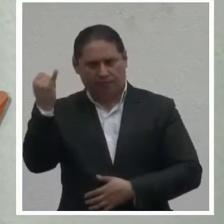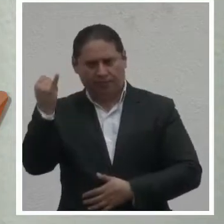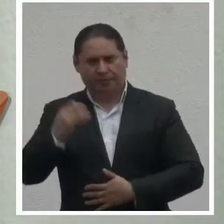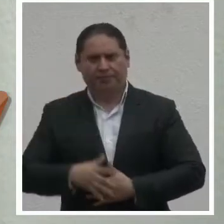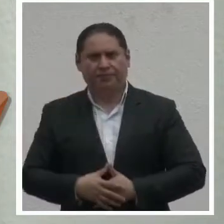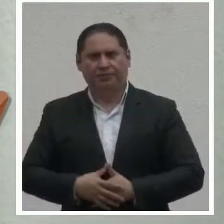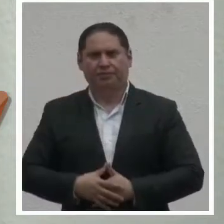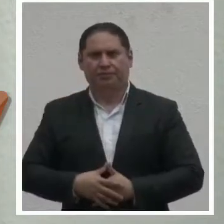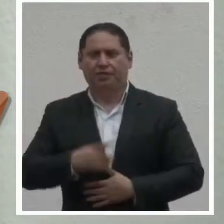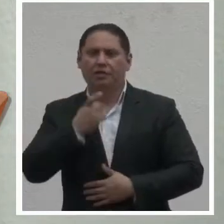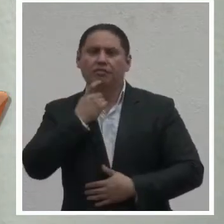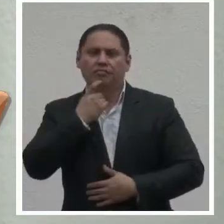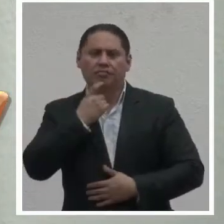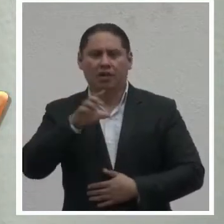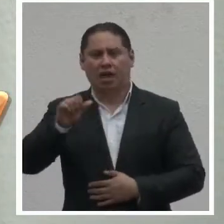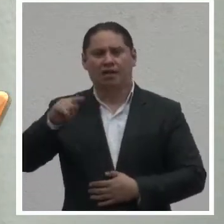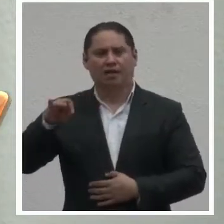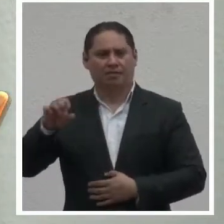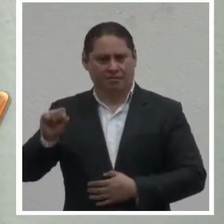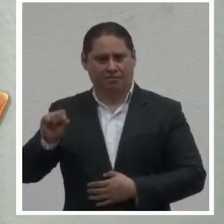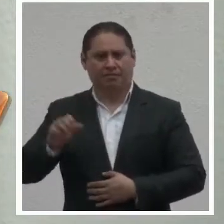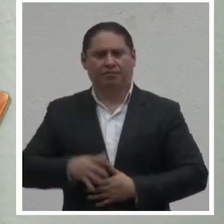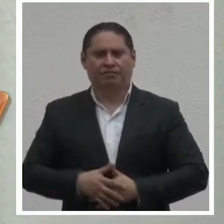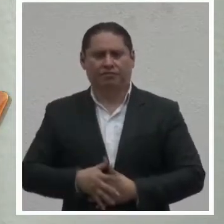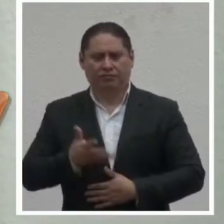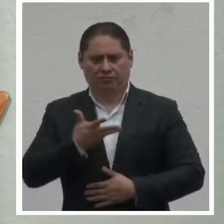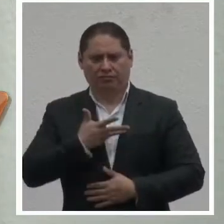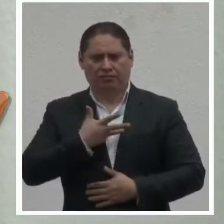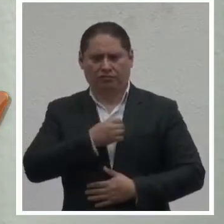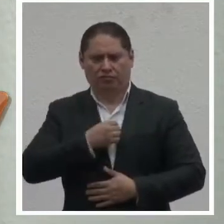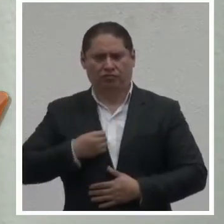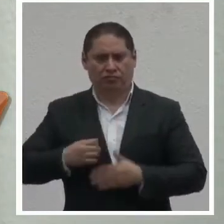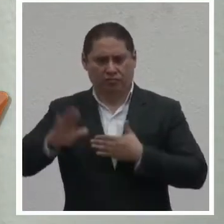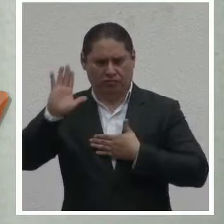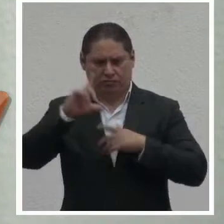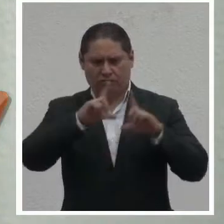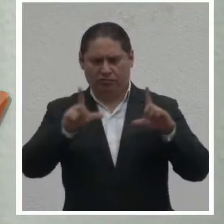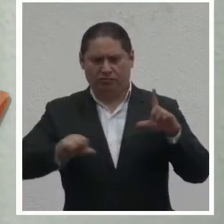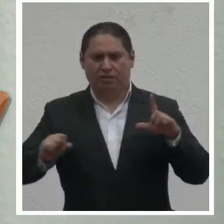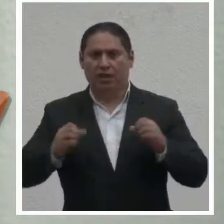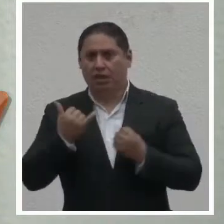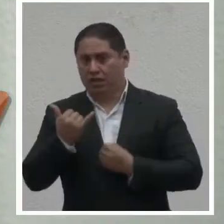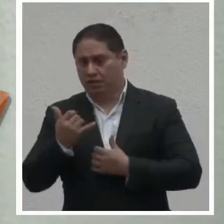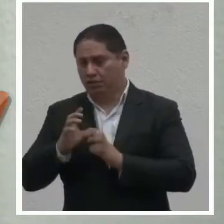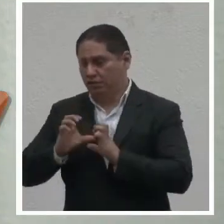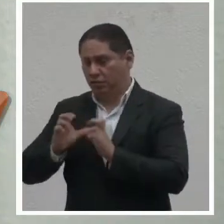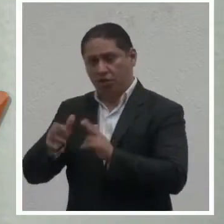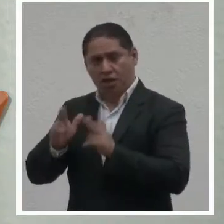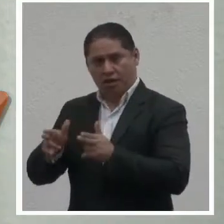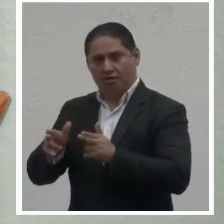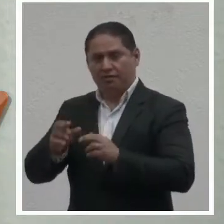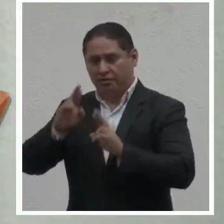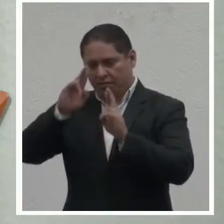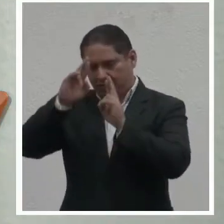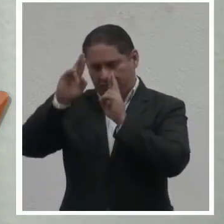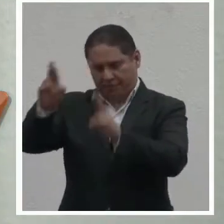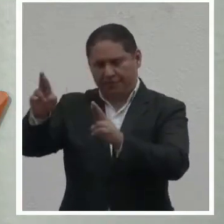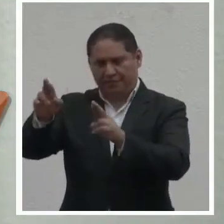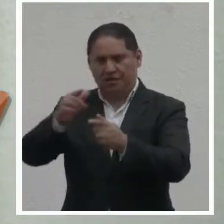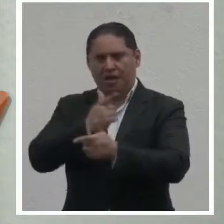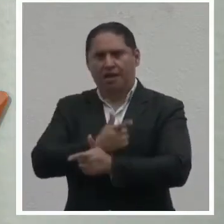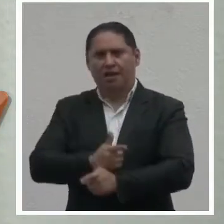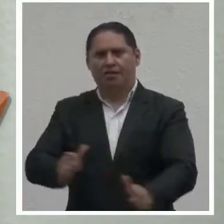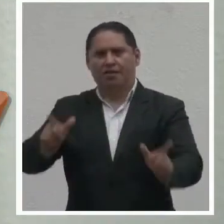Andrés Manuel López Obrador tiene el compromiso con México y Chiapas de respetar la libertad